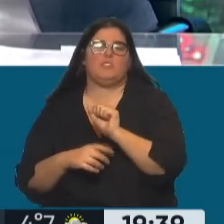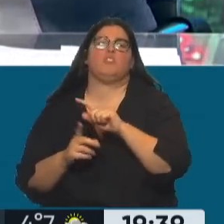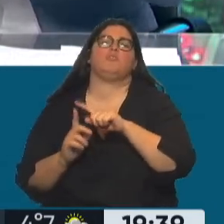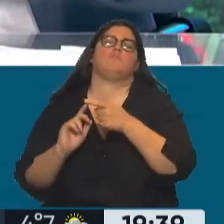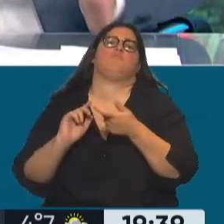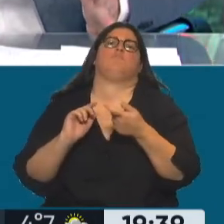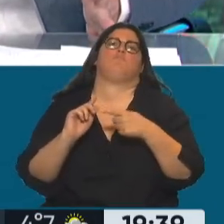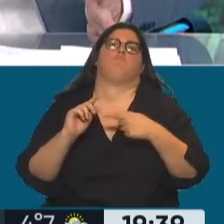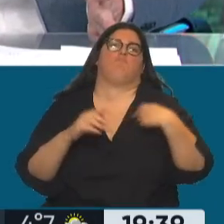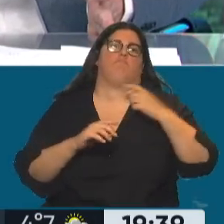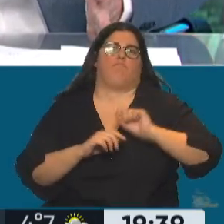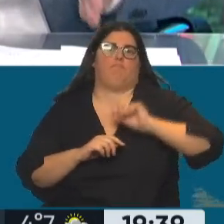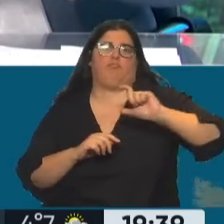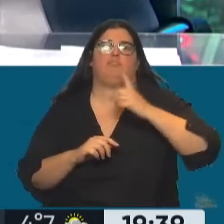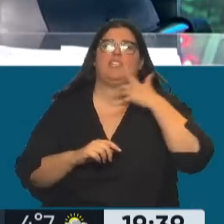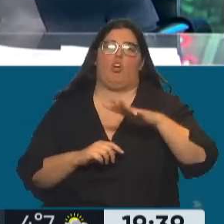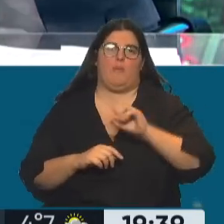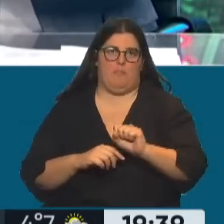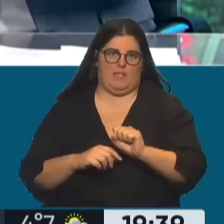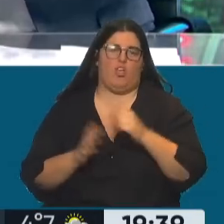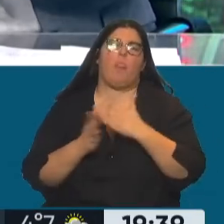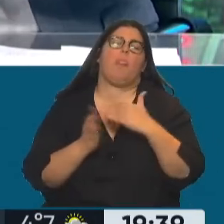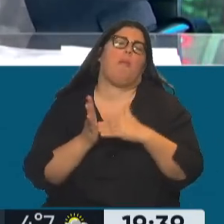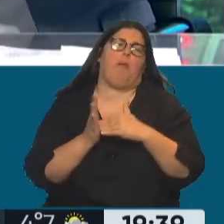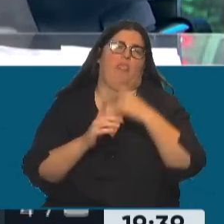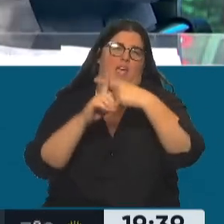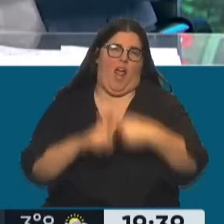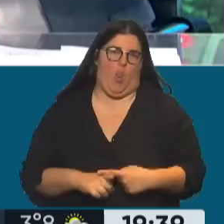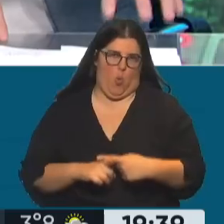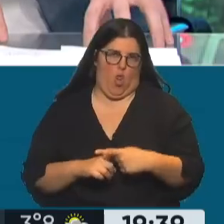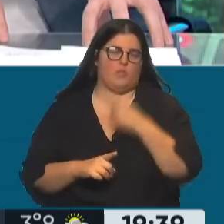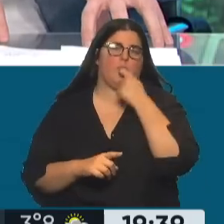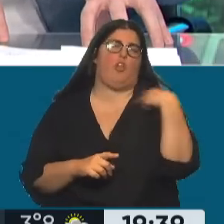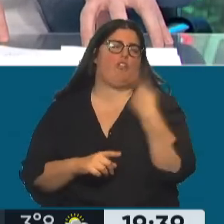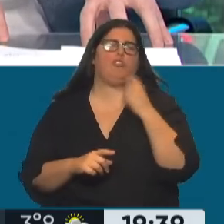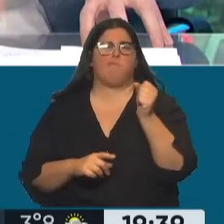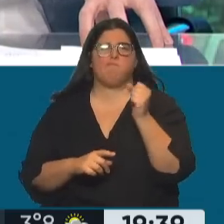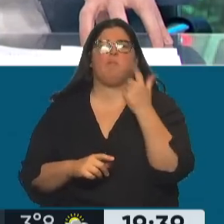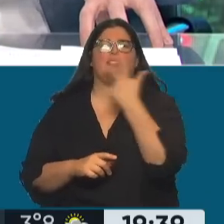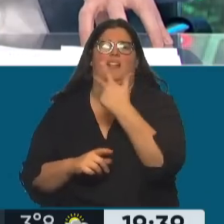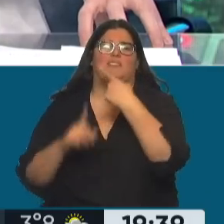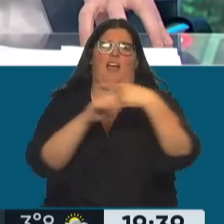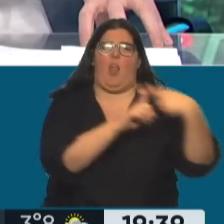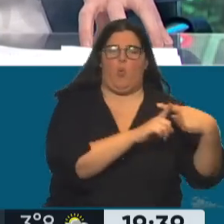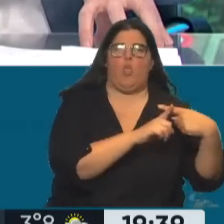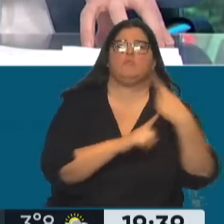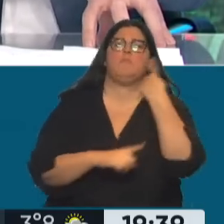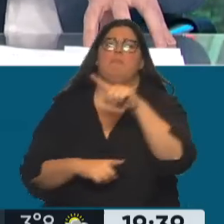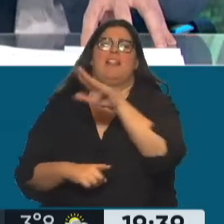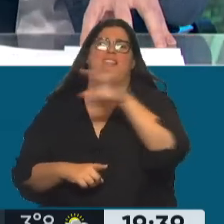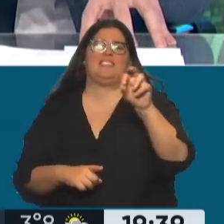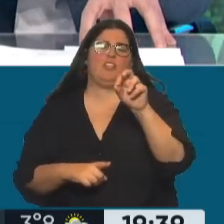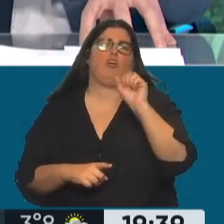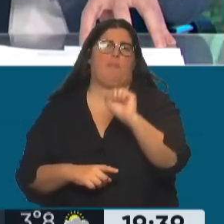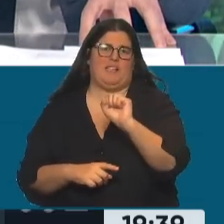Depende los cálculos que yo haga. Si en general nosotros hicimos 3 cálculos, uno de 1.300 pesos, solo reemplazando la base